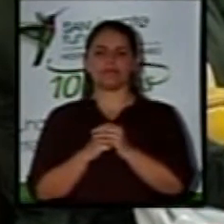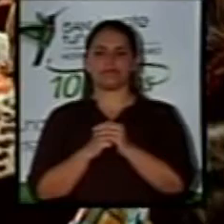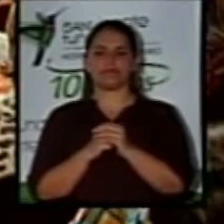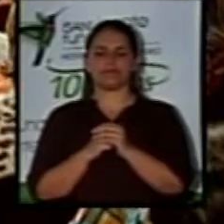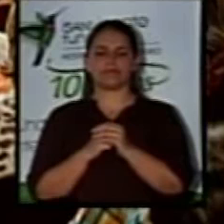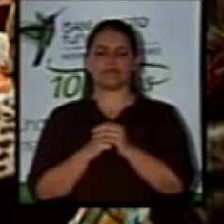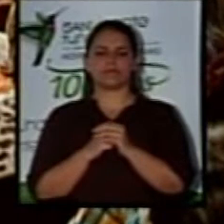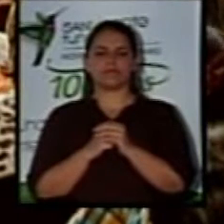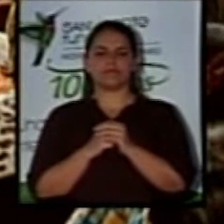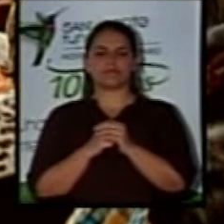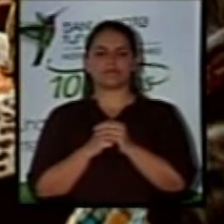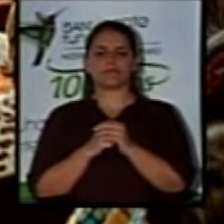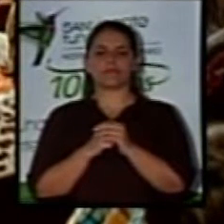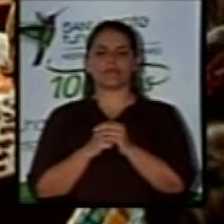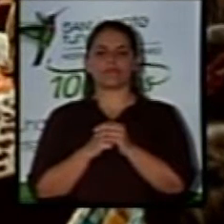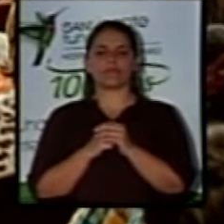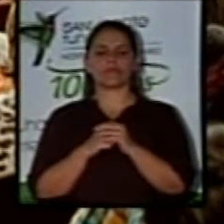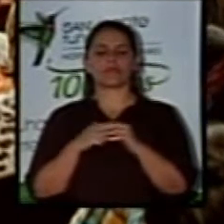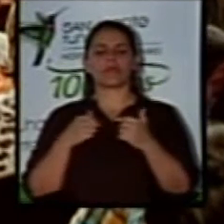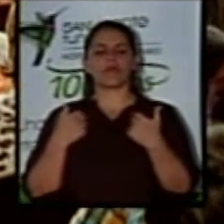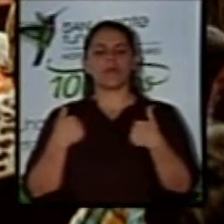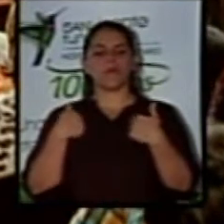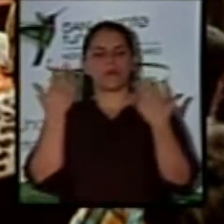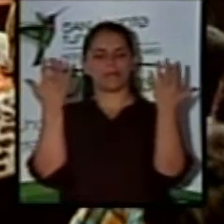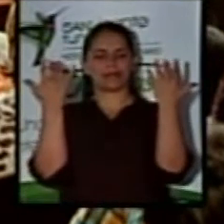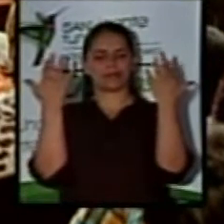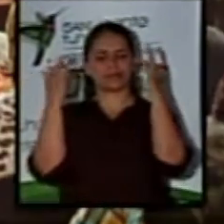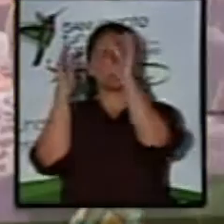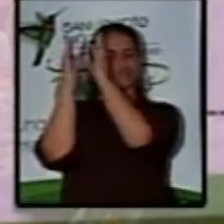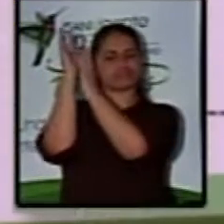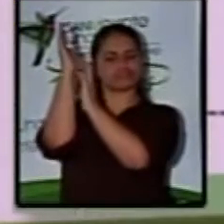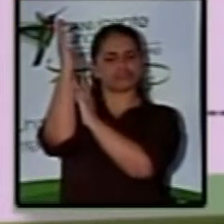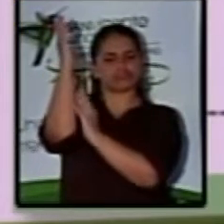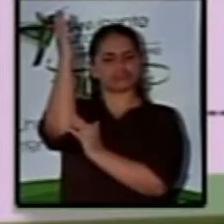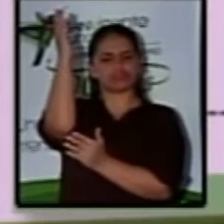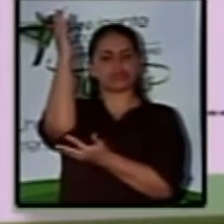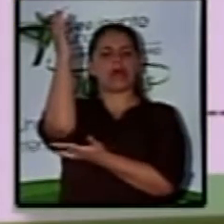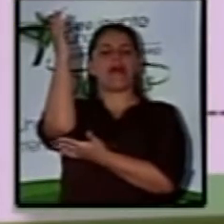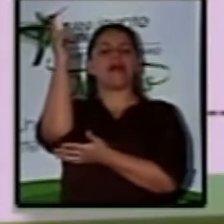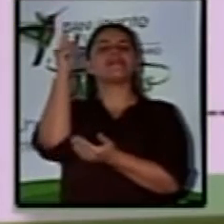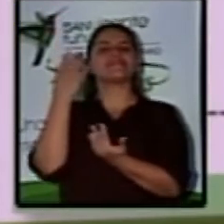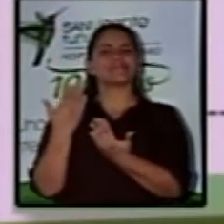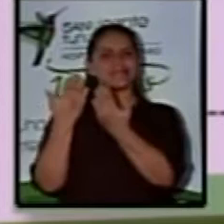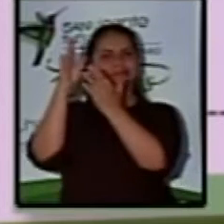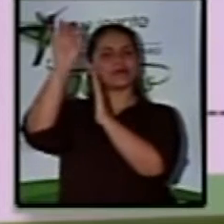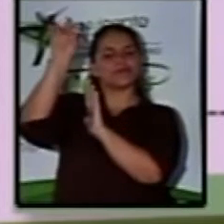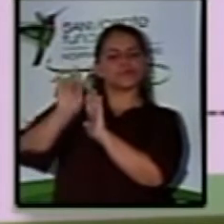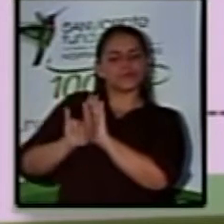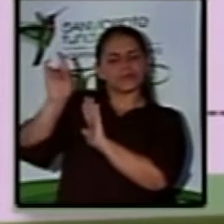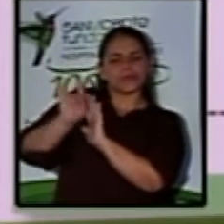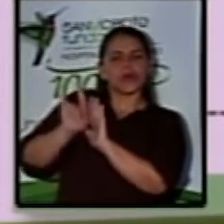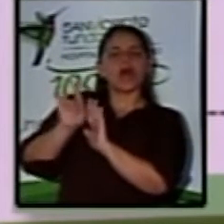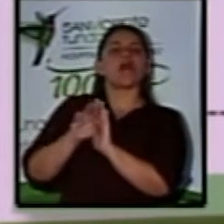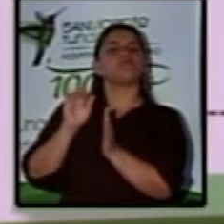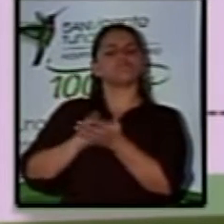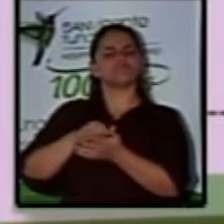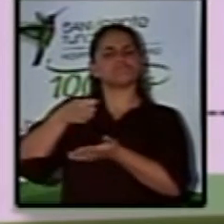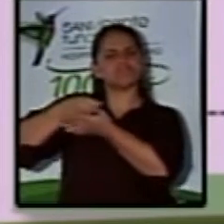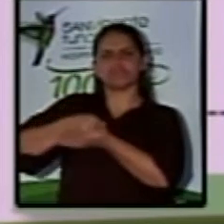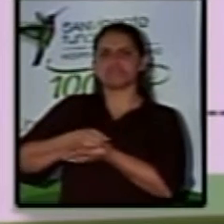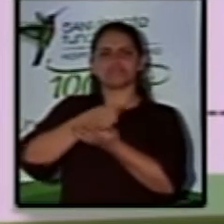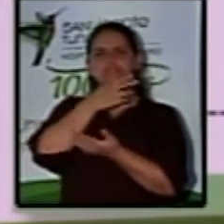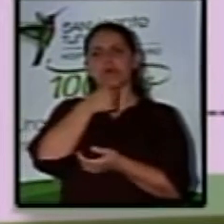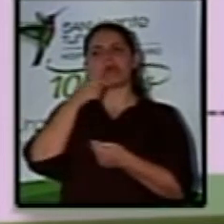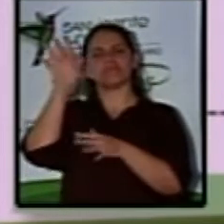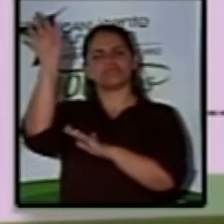el retorno venoso desde los miembros superiores se facilita porque va a favor de la gravedad, entonces la presión es menor y